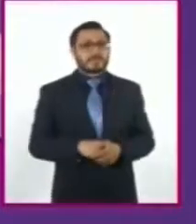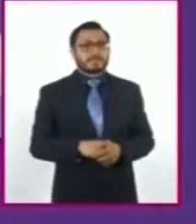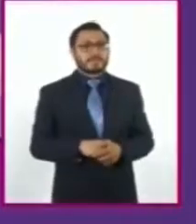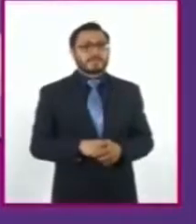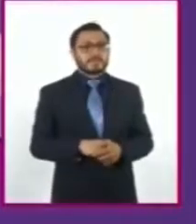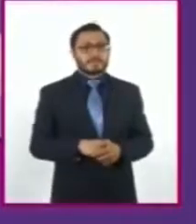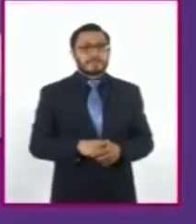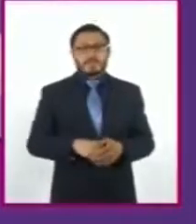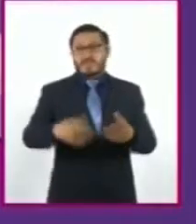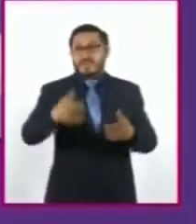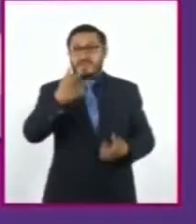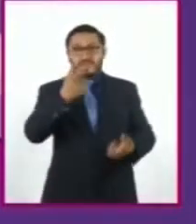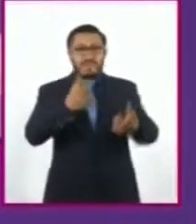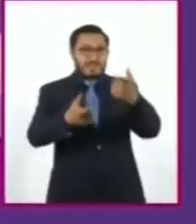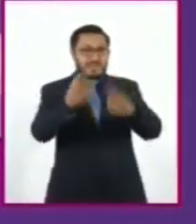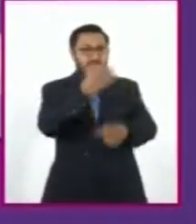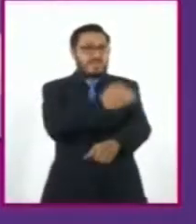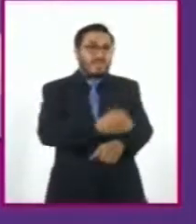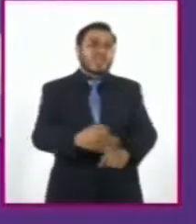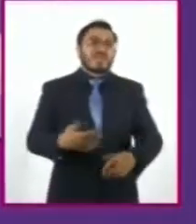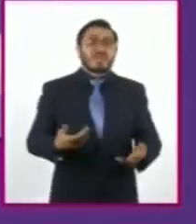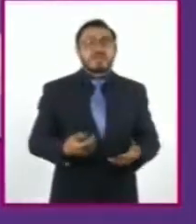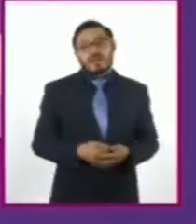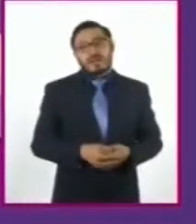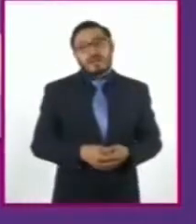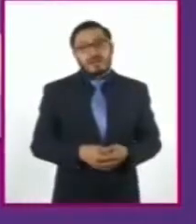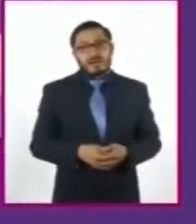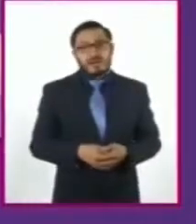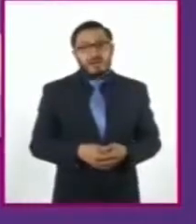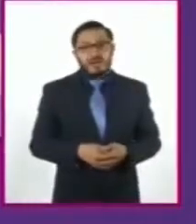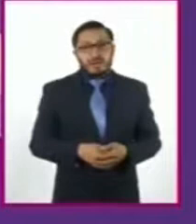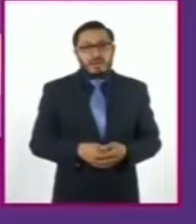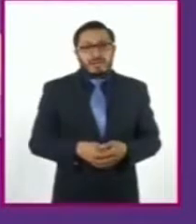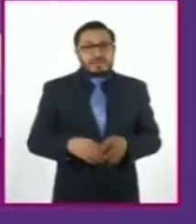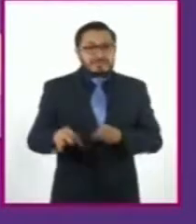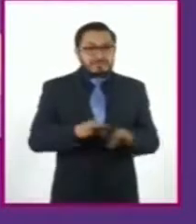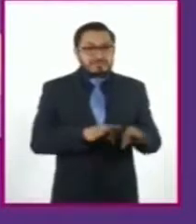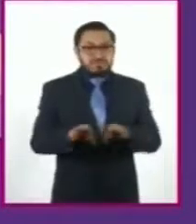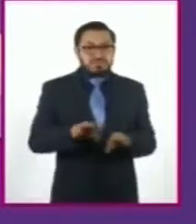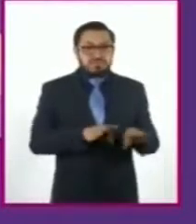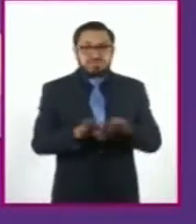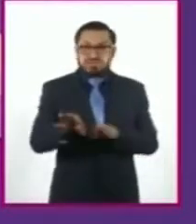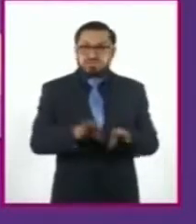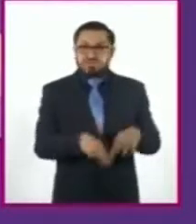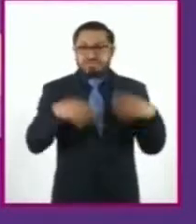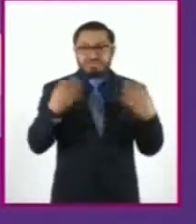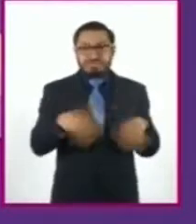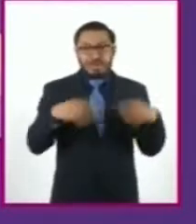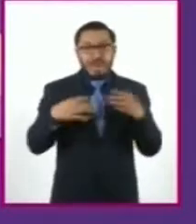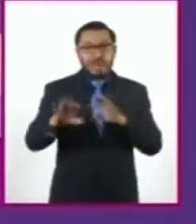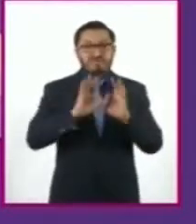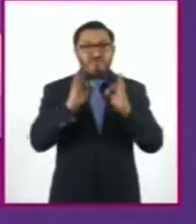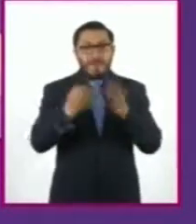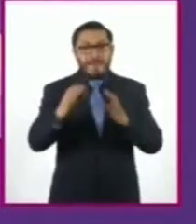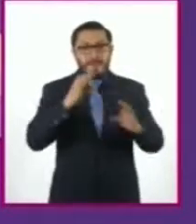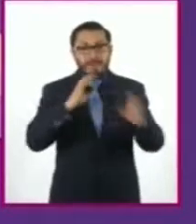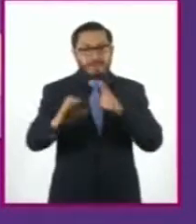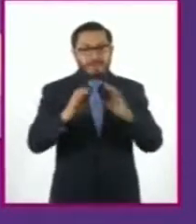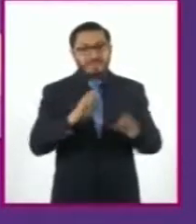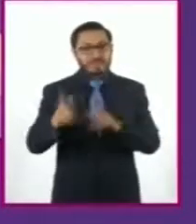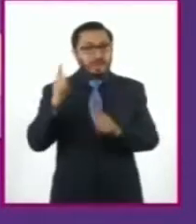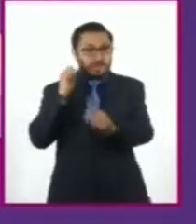situación económica de la familia, las fuentes de empleo, los medios de comunicación y